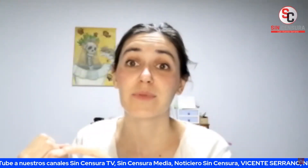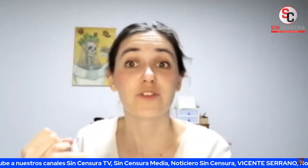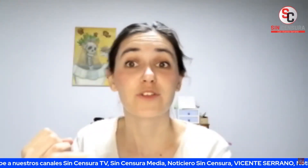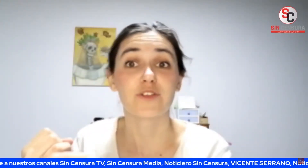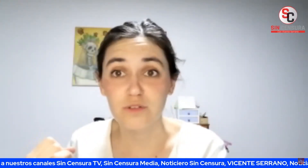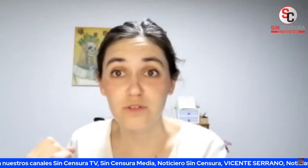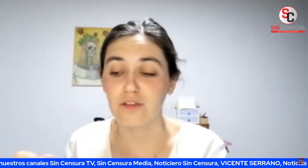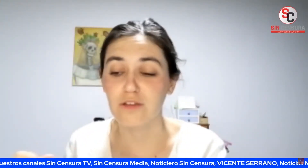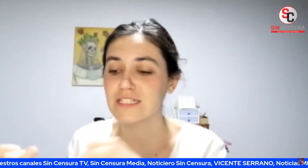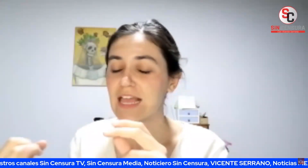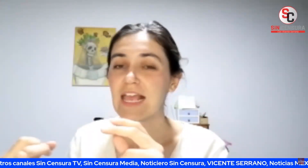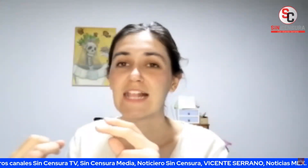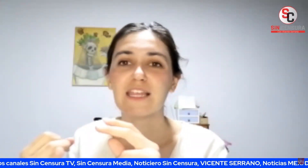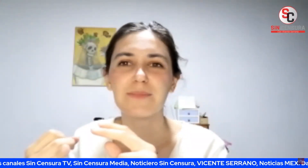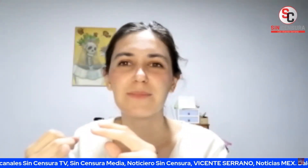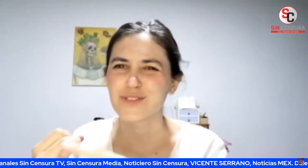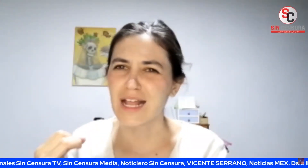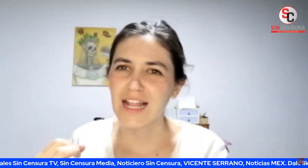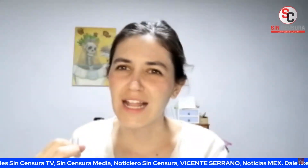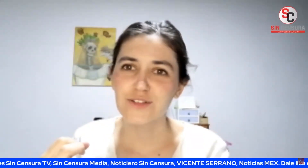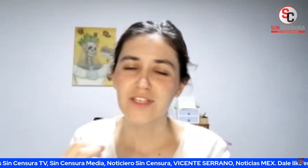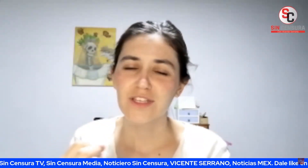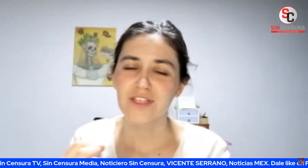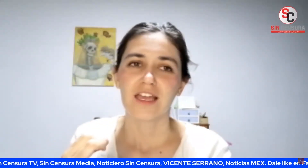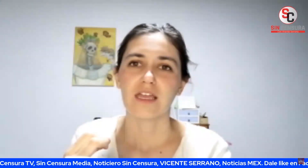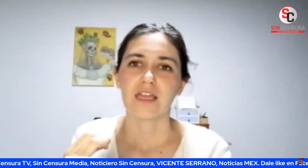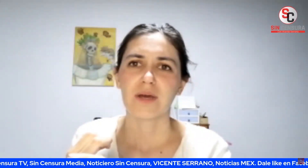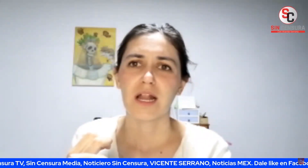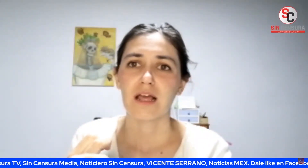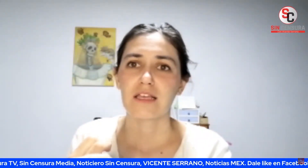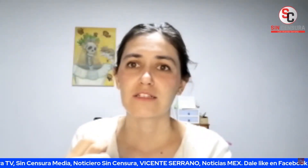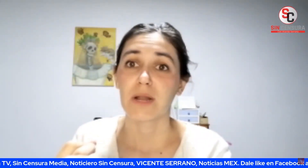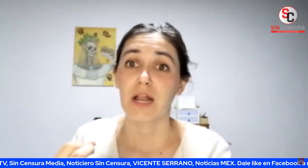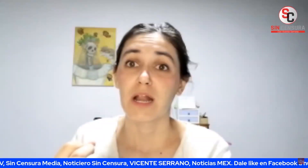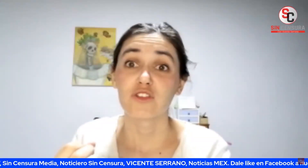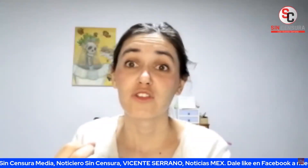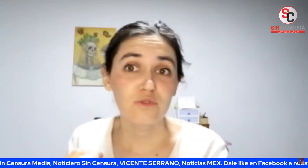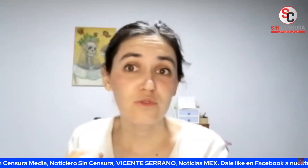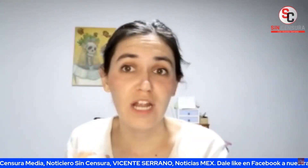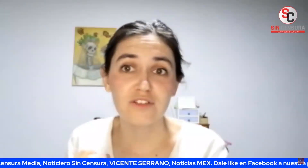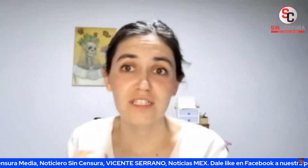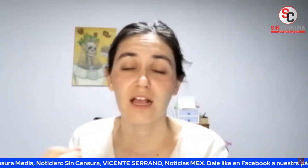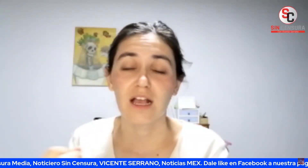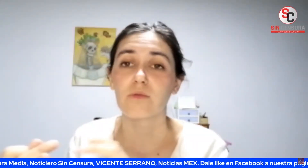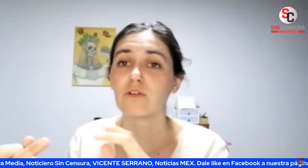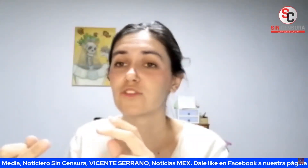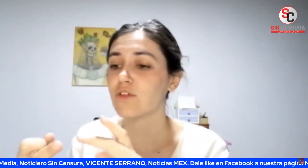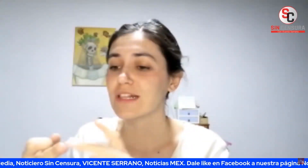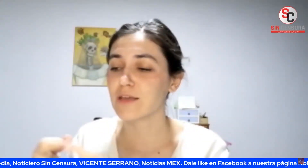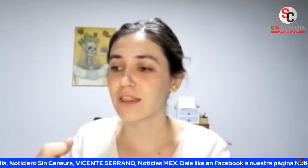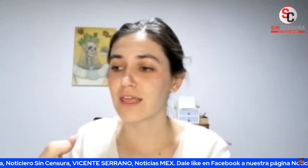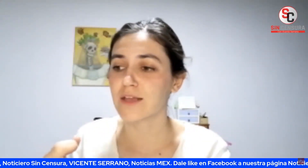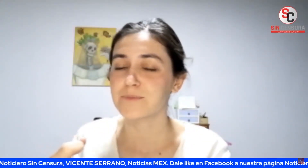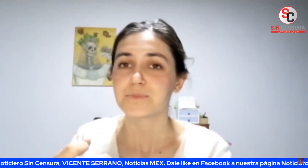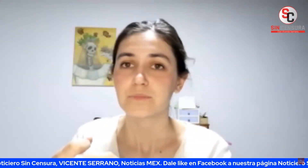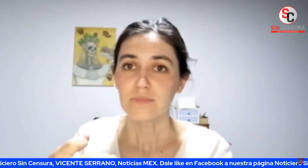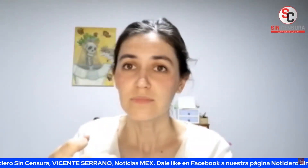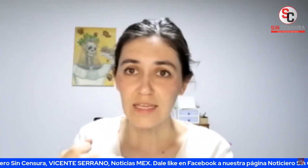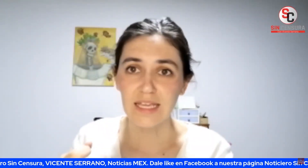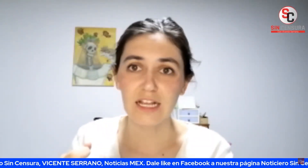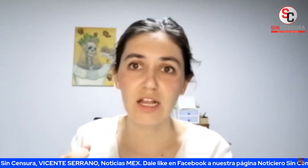de la pensión para adultos mayores, el tema de los salarios para los altos funcionarios que se acabó, todo el tema